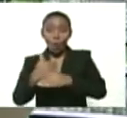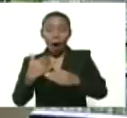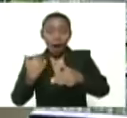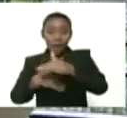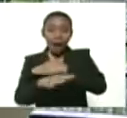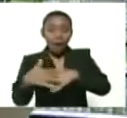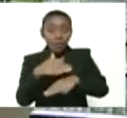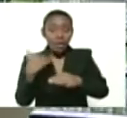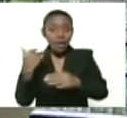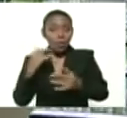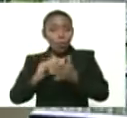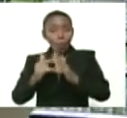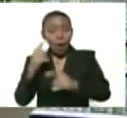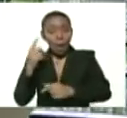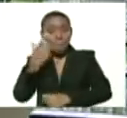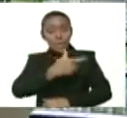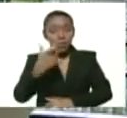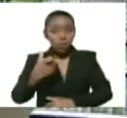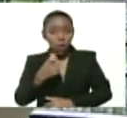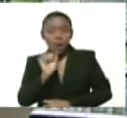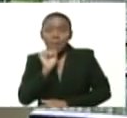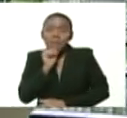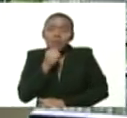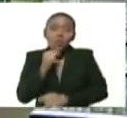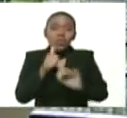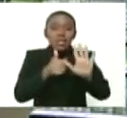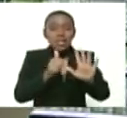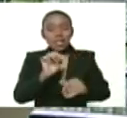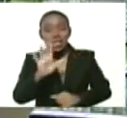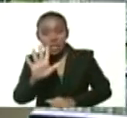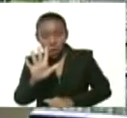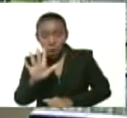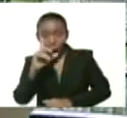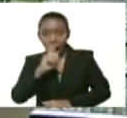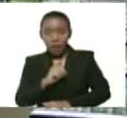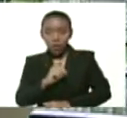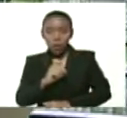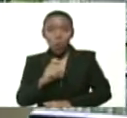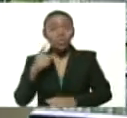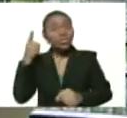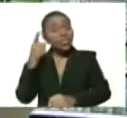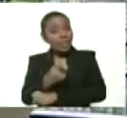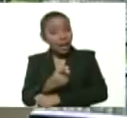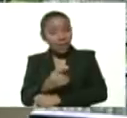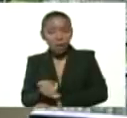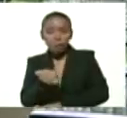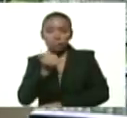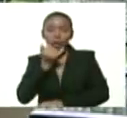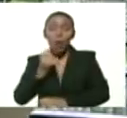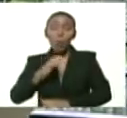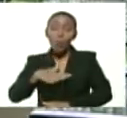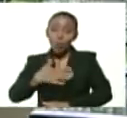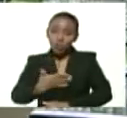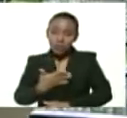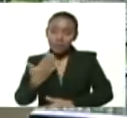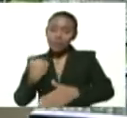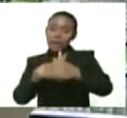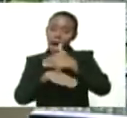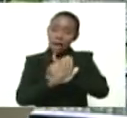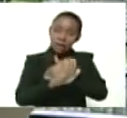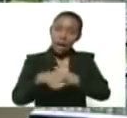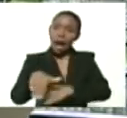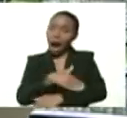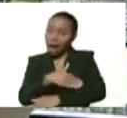recalcar. Las personas mayores de 65 años deben evitar en lo posible salir a la